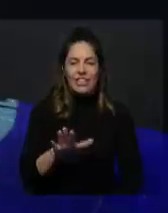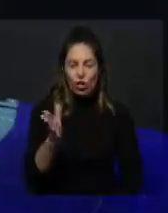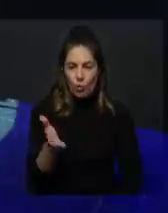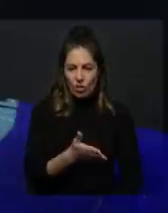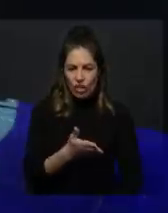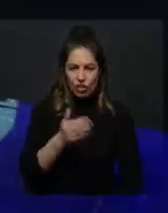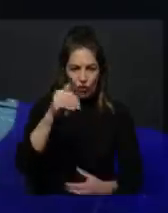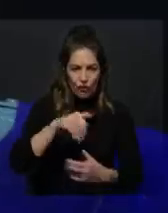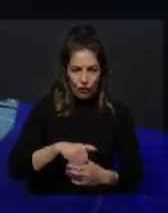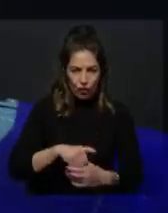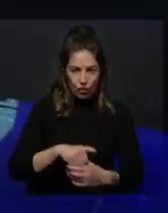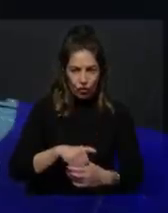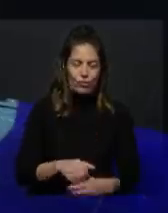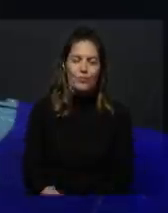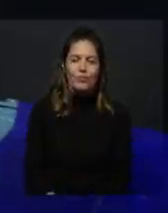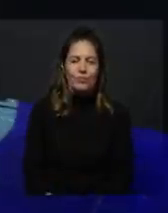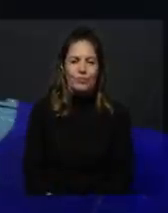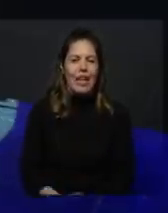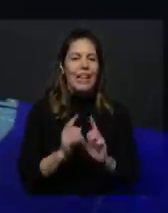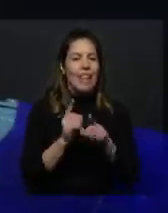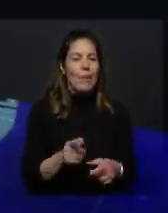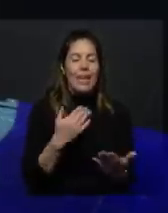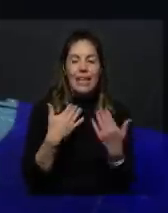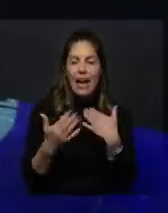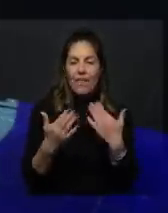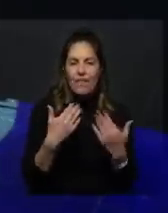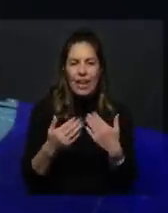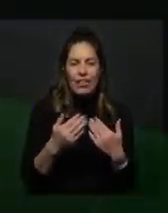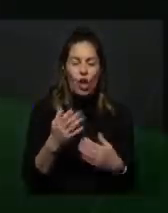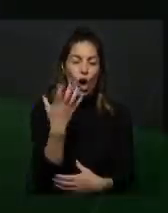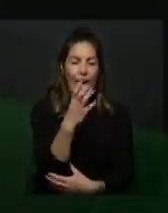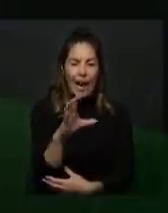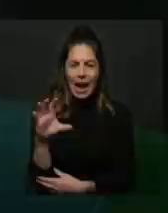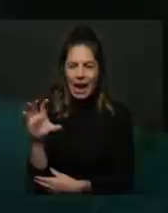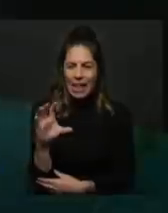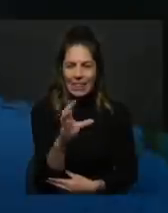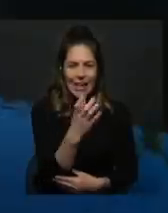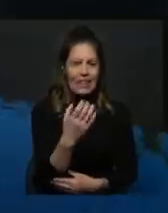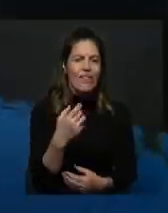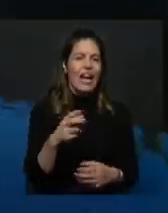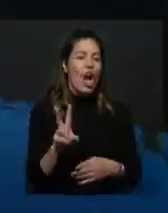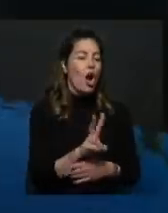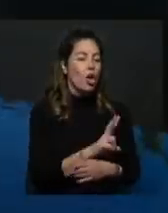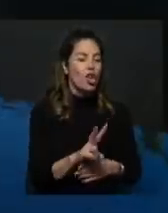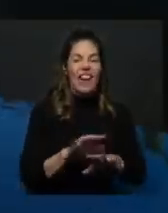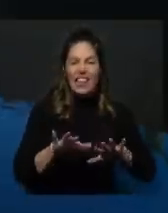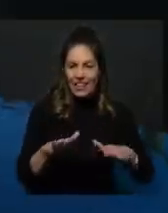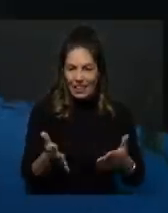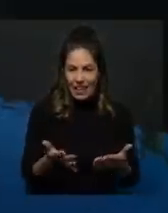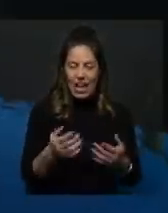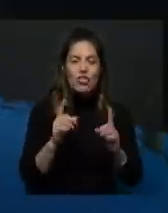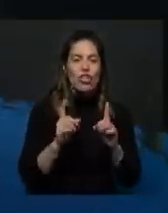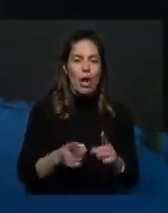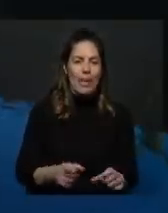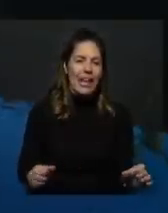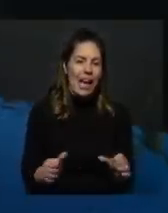los votos la argentinidad del palo Y también vamos a estar hablando de los radares que van a controlar los radares bueno ha sido motivo además